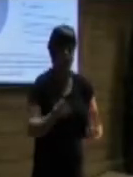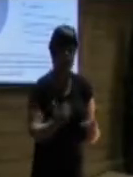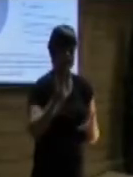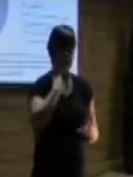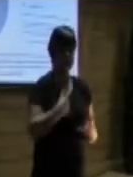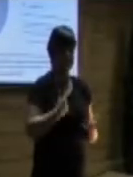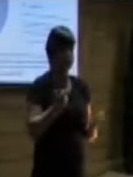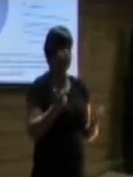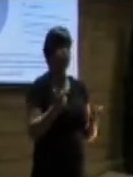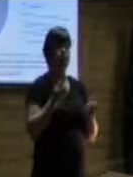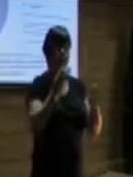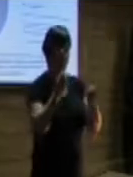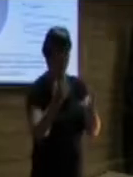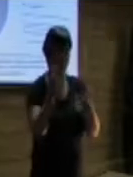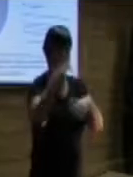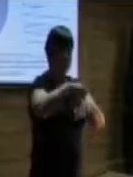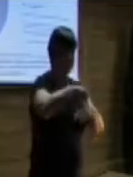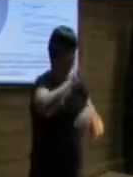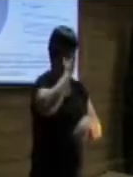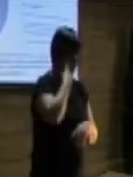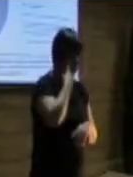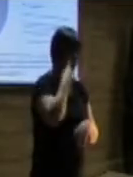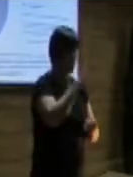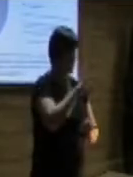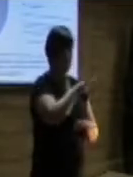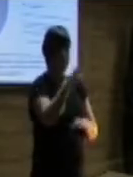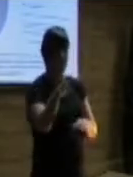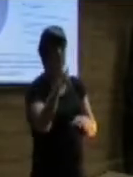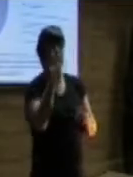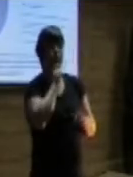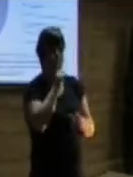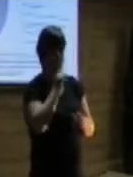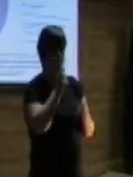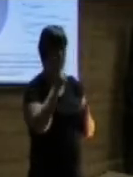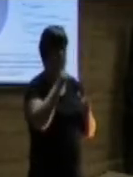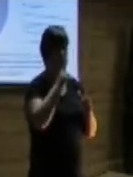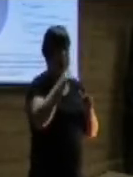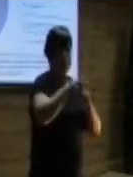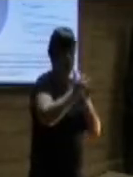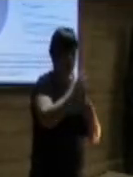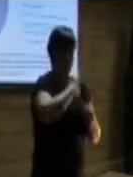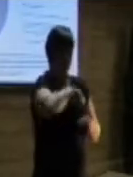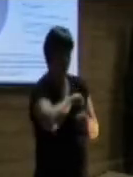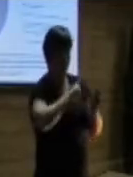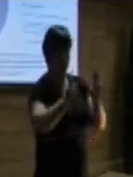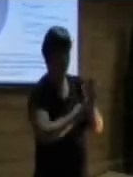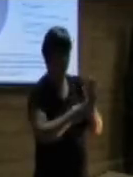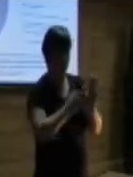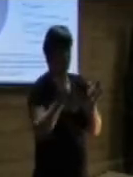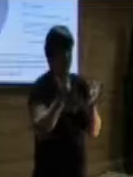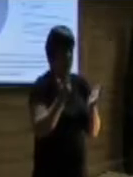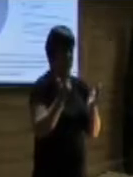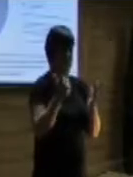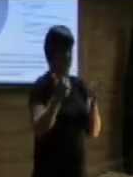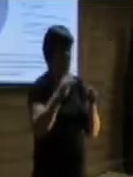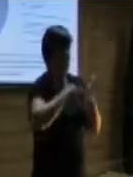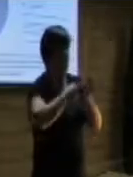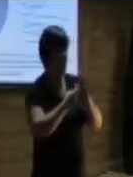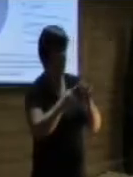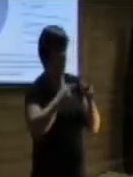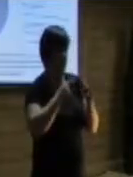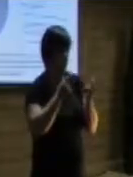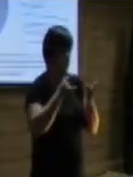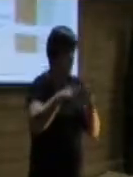aspectos legales, informo de los síntomas conductuales, informo de las medidas sociales, etcétera. Más del 80% dicen que